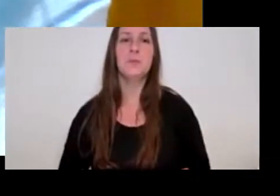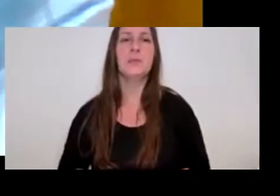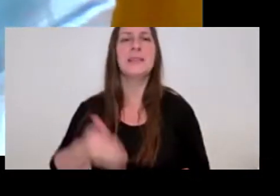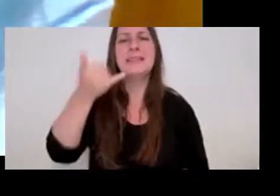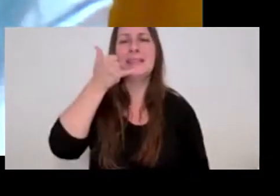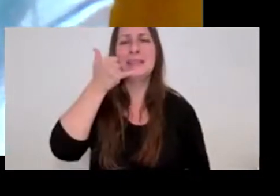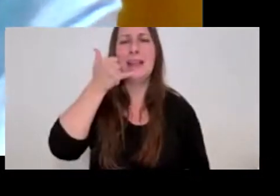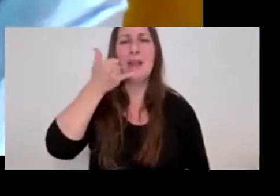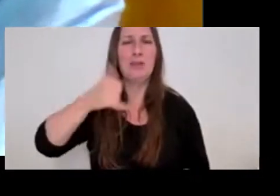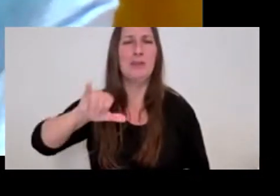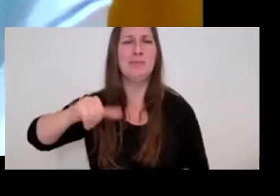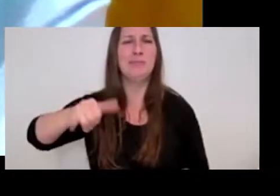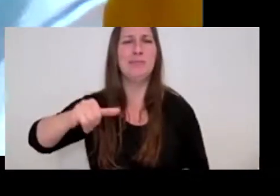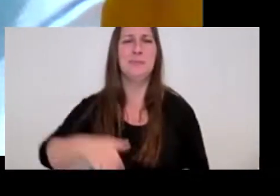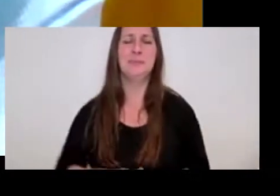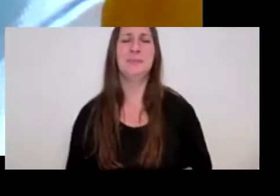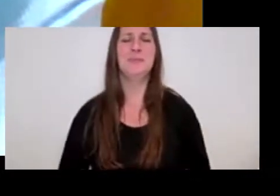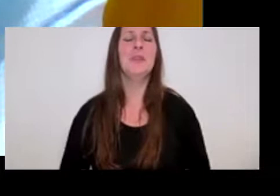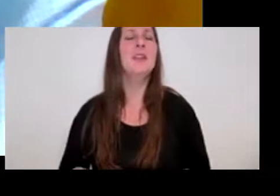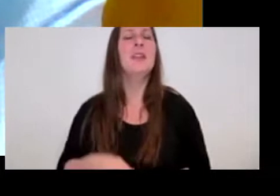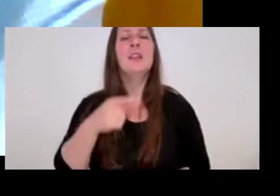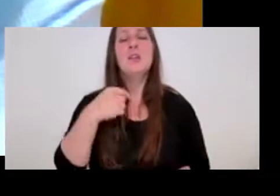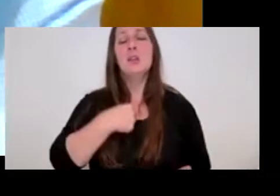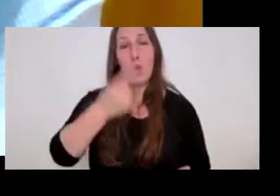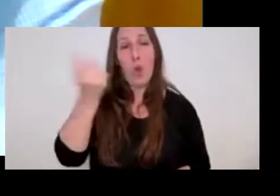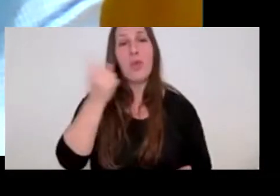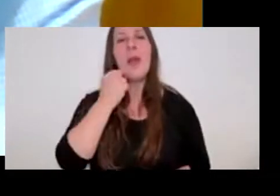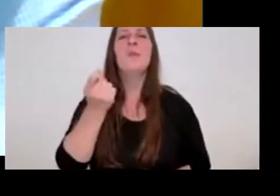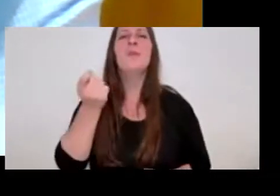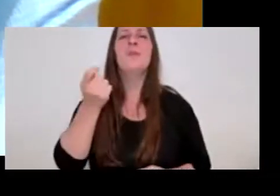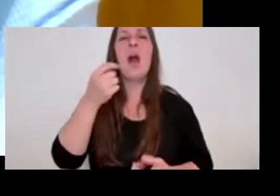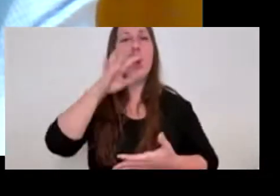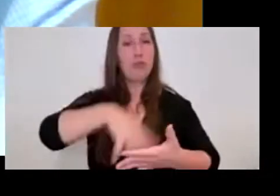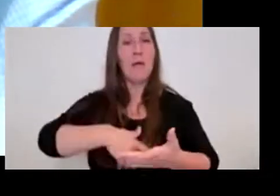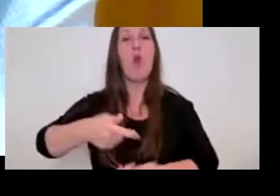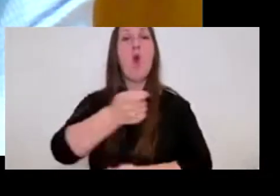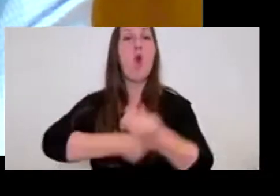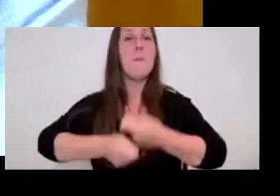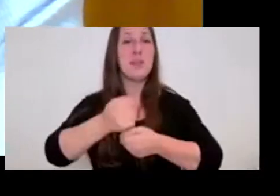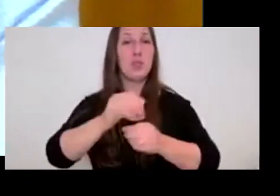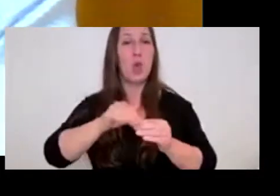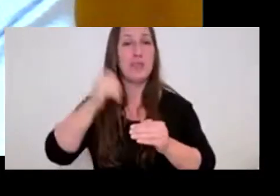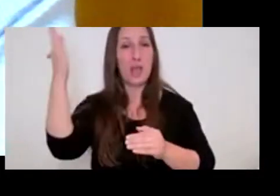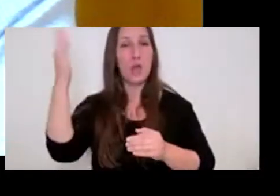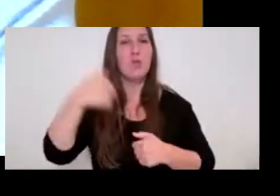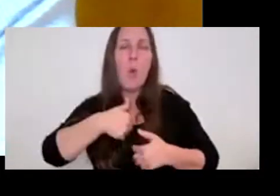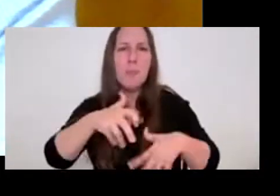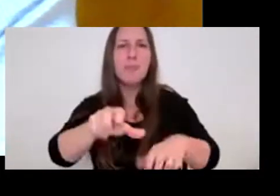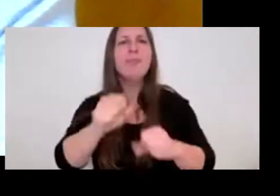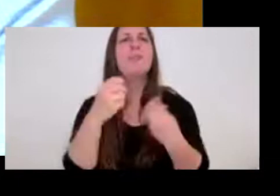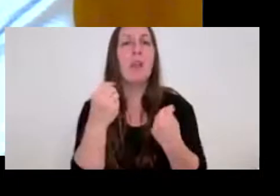no lo escuchan, ¿no? Estaba haciendo una nota de comercio exterior y descubrí que en las importaciones,